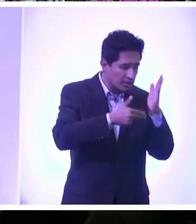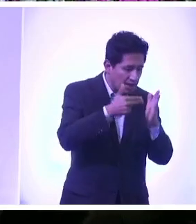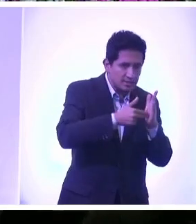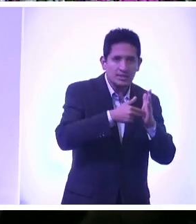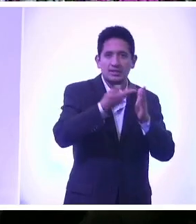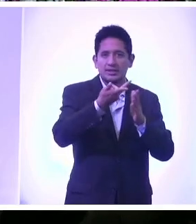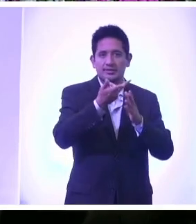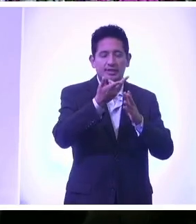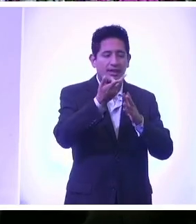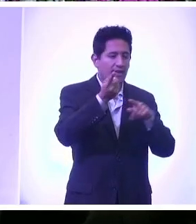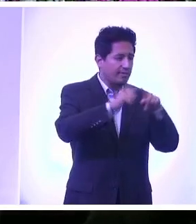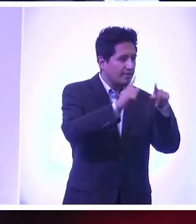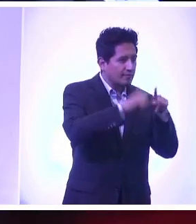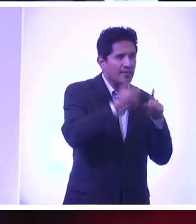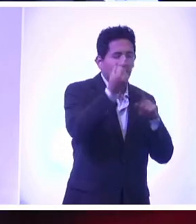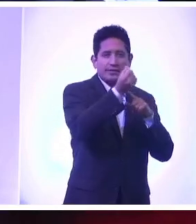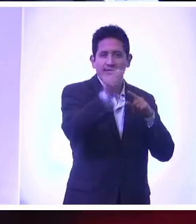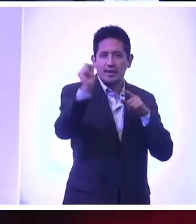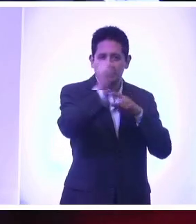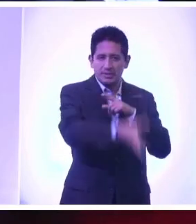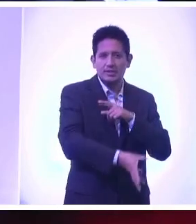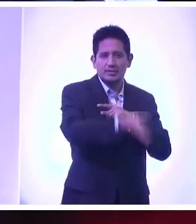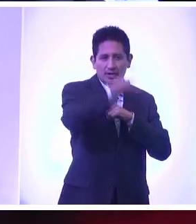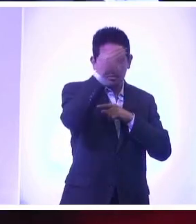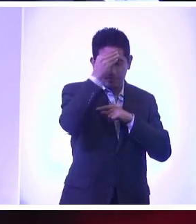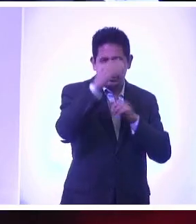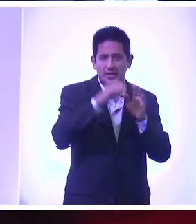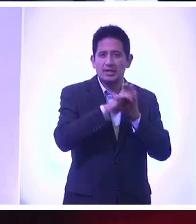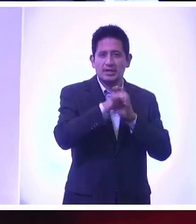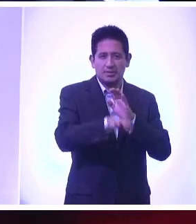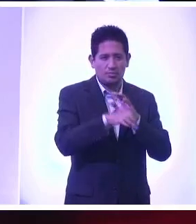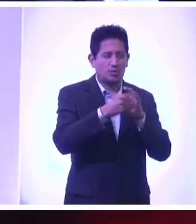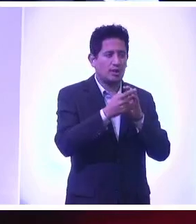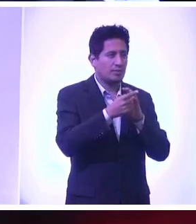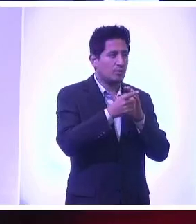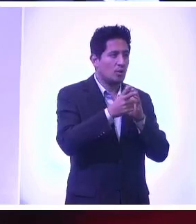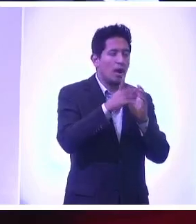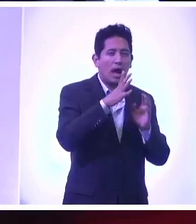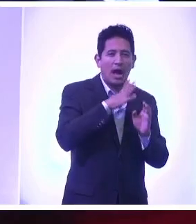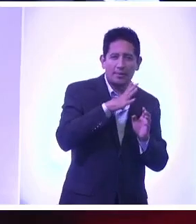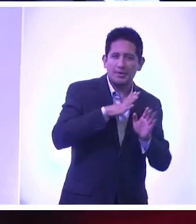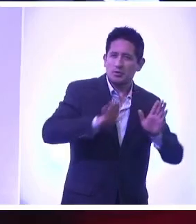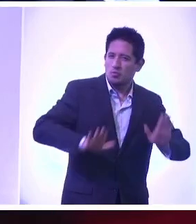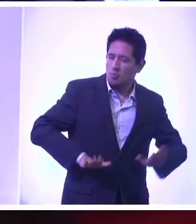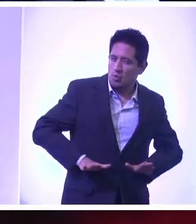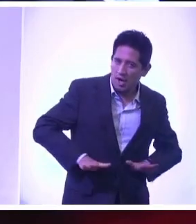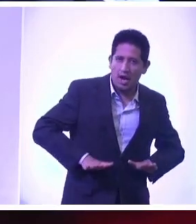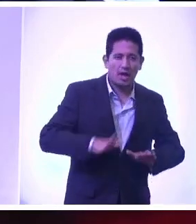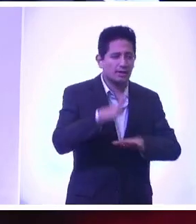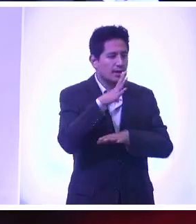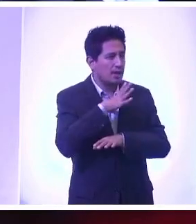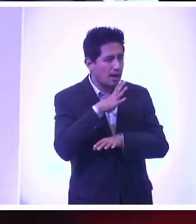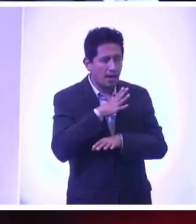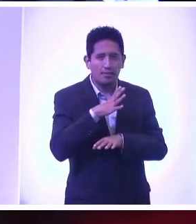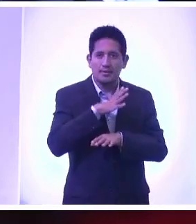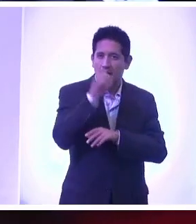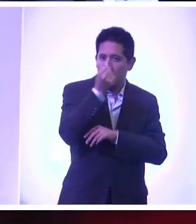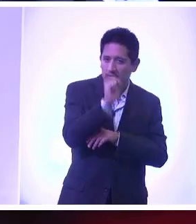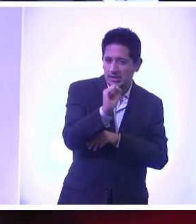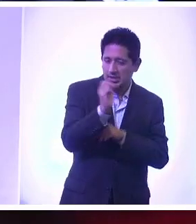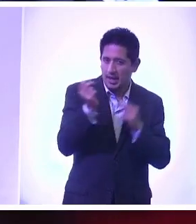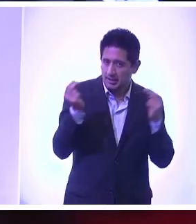Eh bueno yo siempre le digo que son las actitudes y las aptitudes necesarias para ocupar ese cargo la